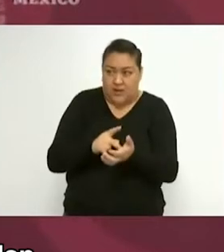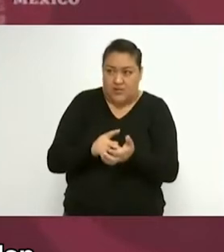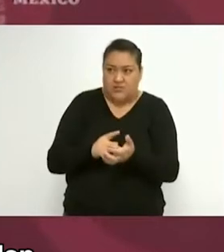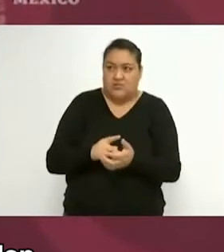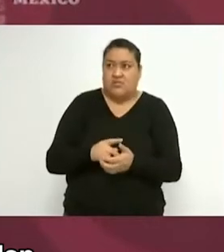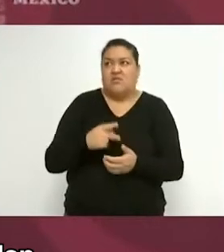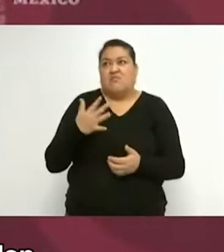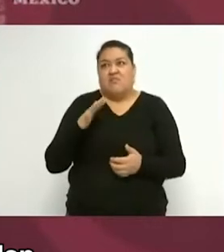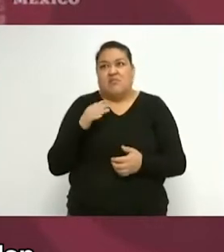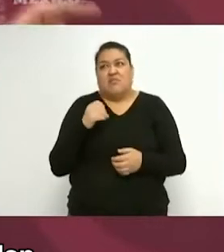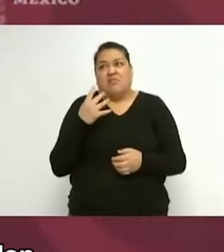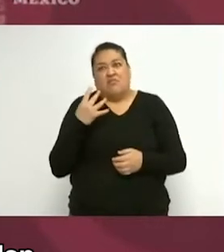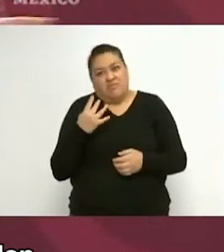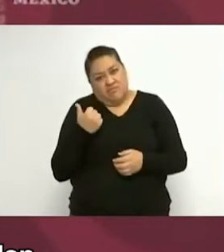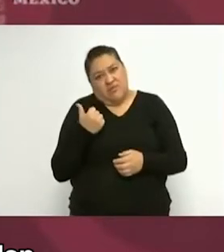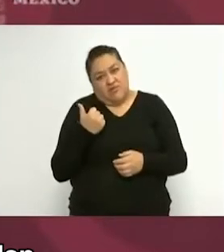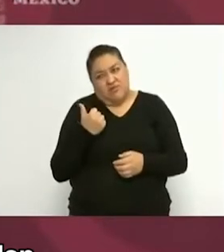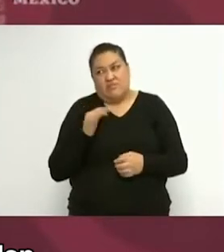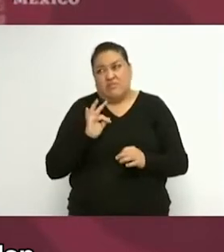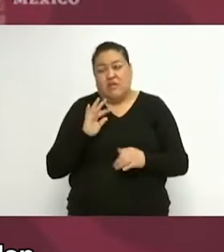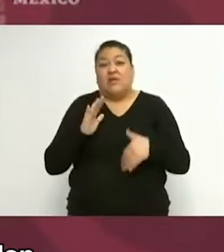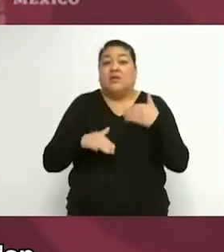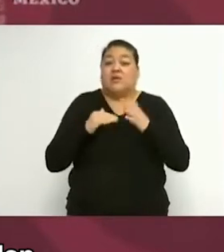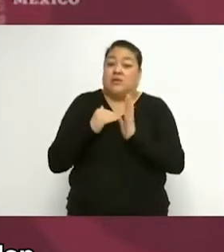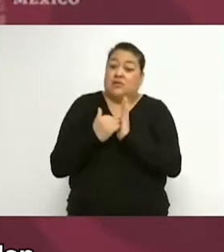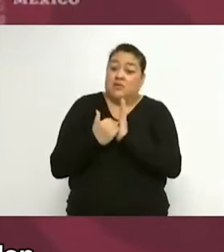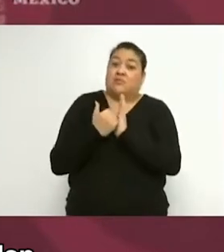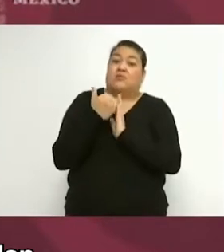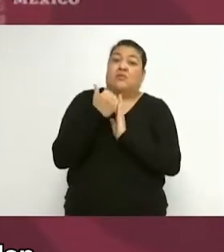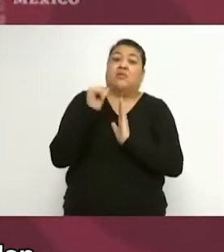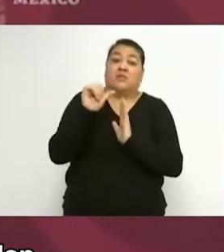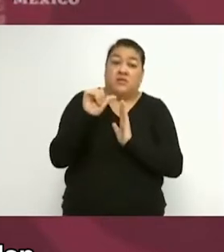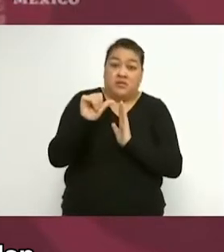puede ser que no nos vendan